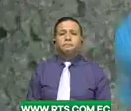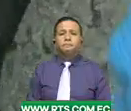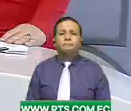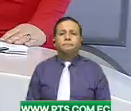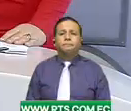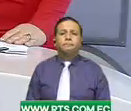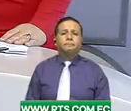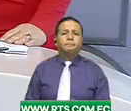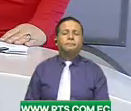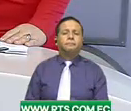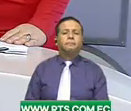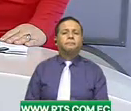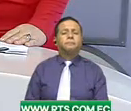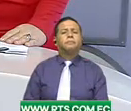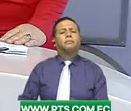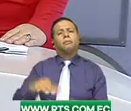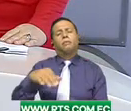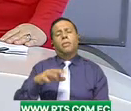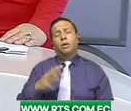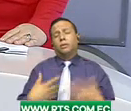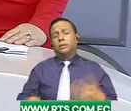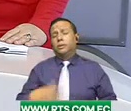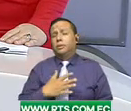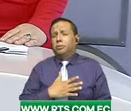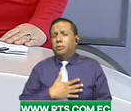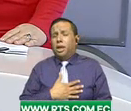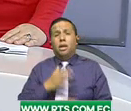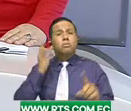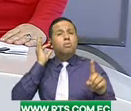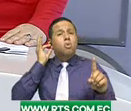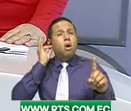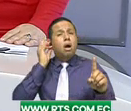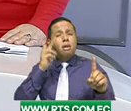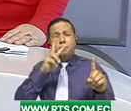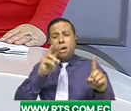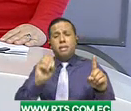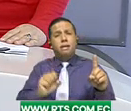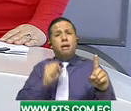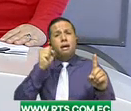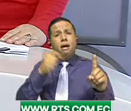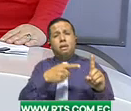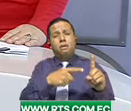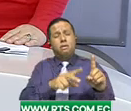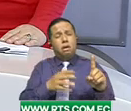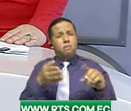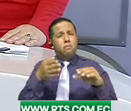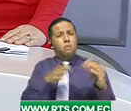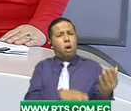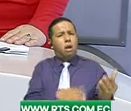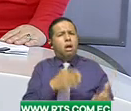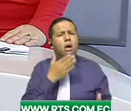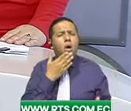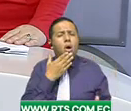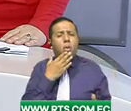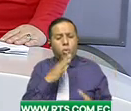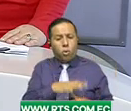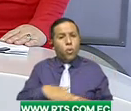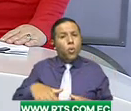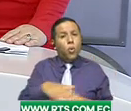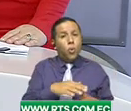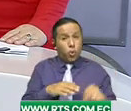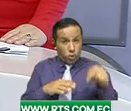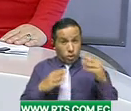Saona. En un hecho lamentable, una mujer de 20 años murió tras lanzarse del mirador de Bellavista en el norte de